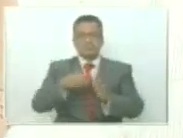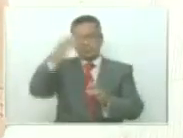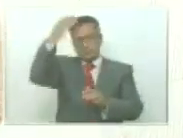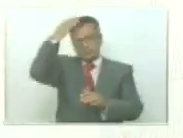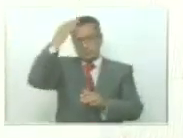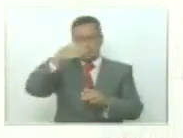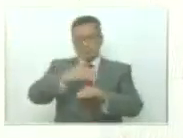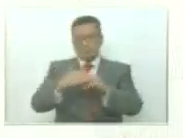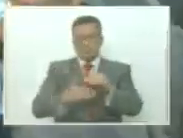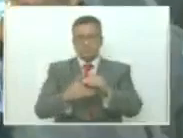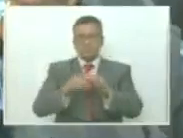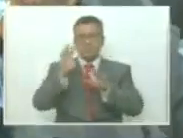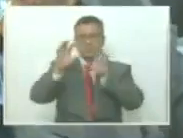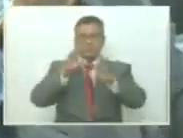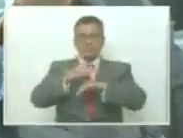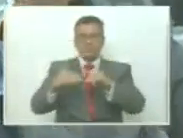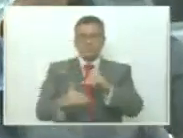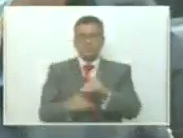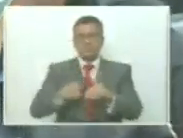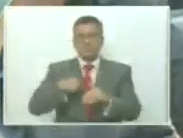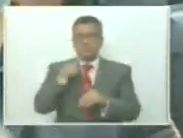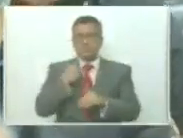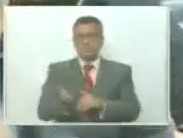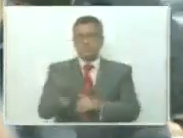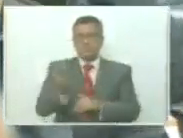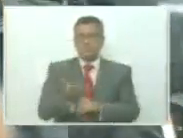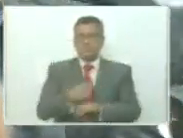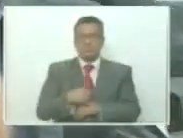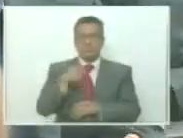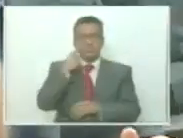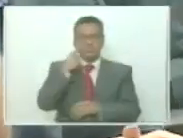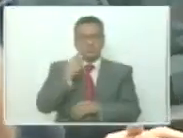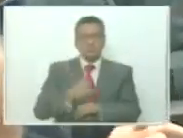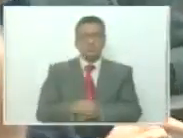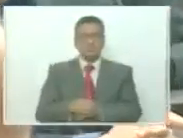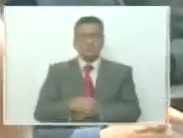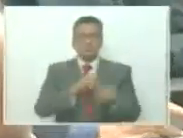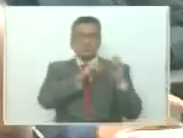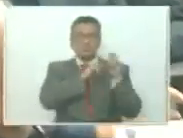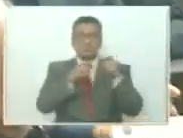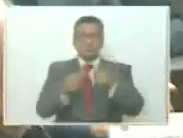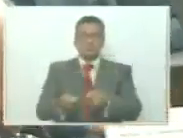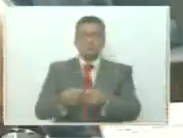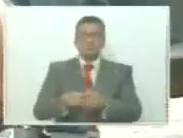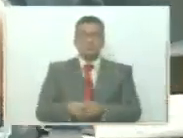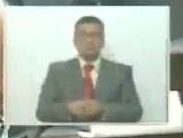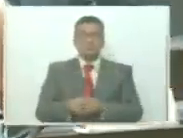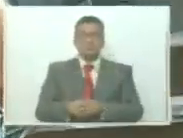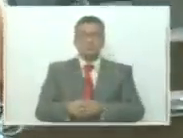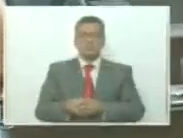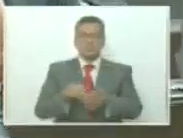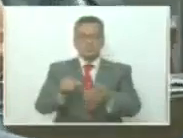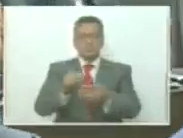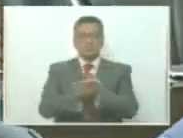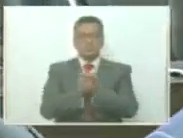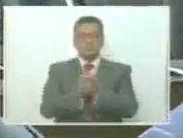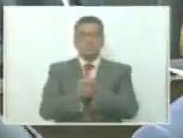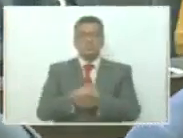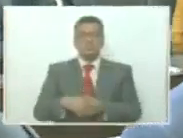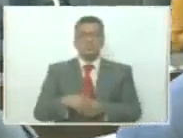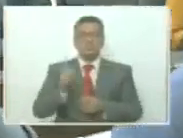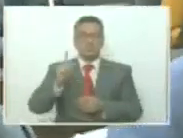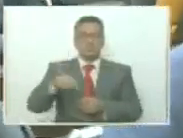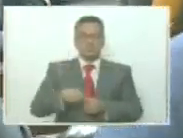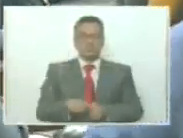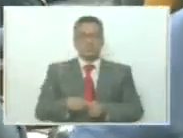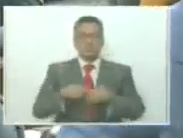los Países Bajos. Debemos destacar la pertinencia de la designación de un compañero, además